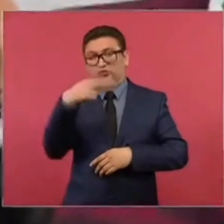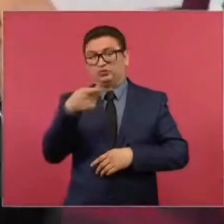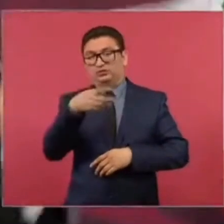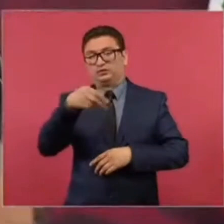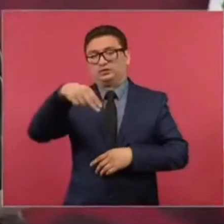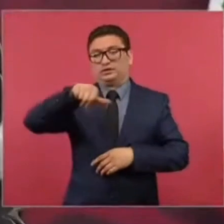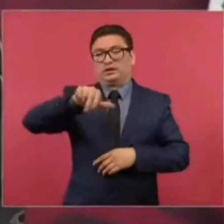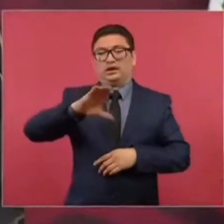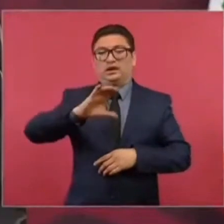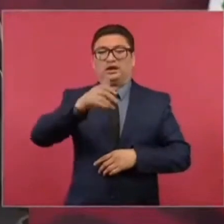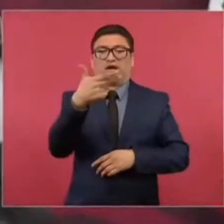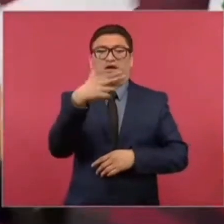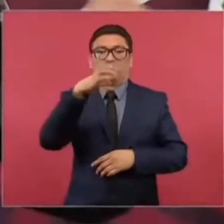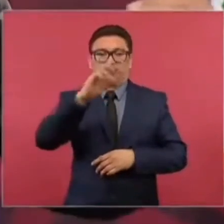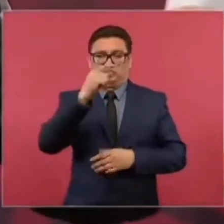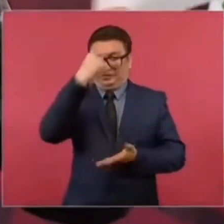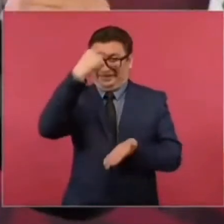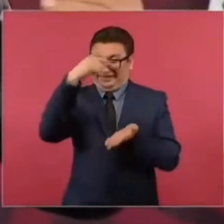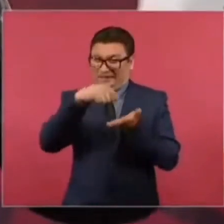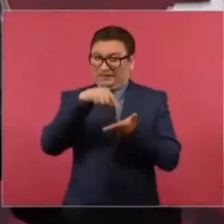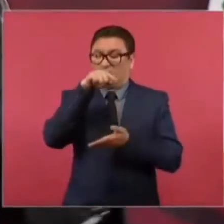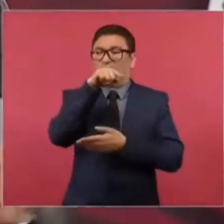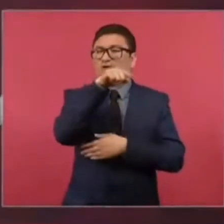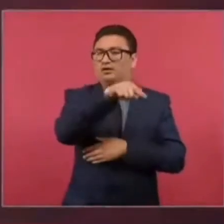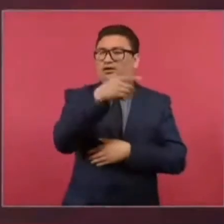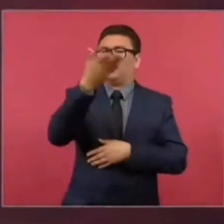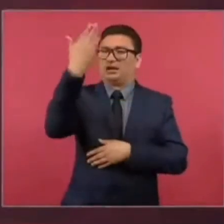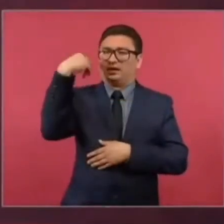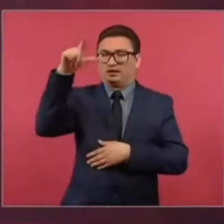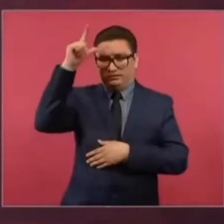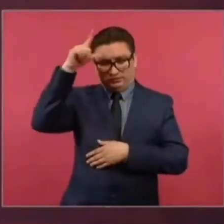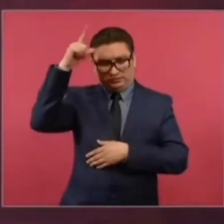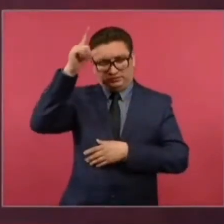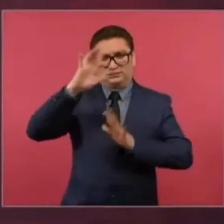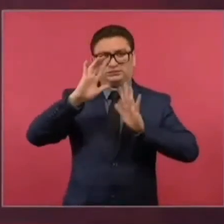Yo creo que ofició hasta en la basílica, ya lo quería mucho la gente.